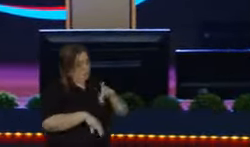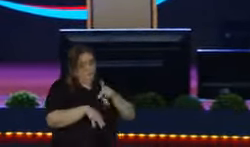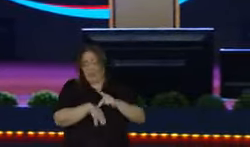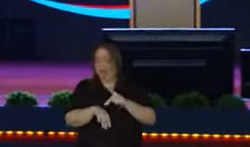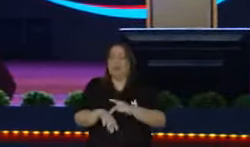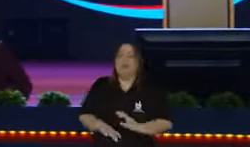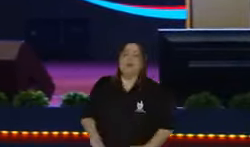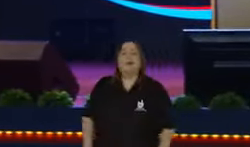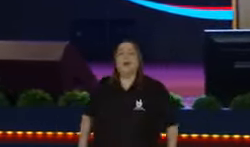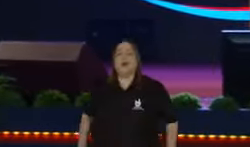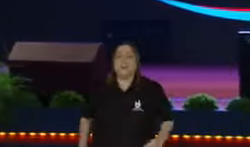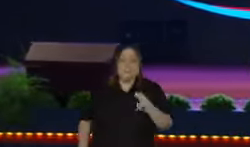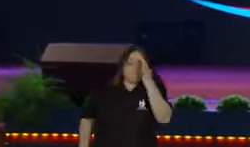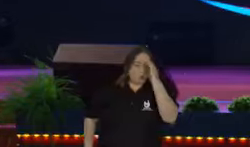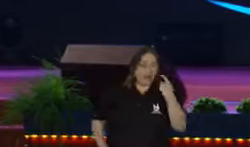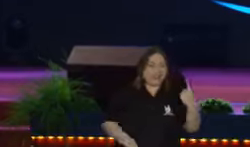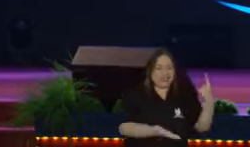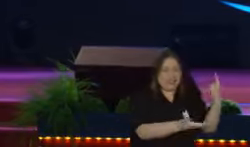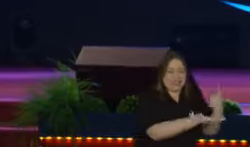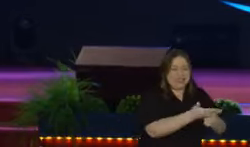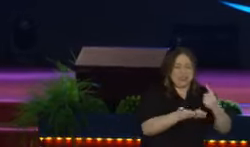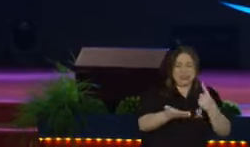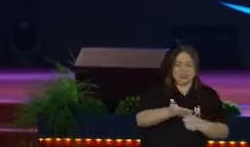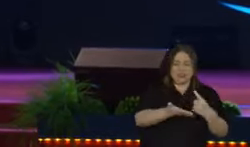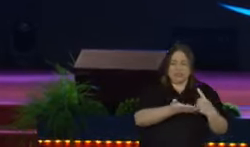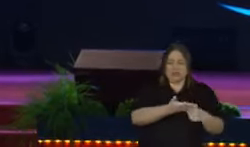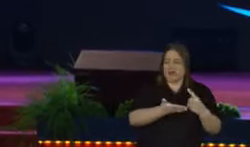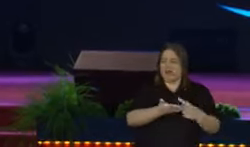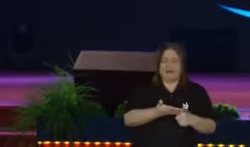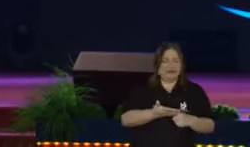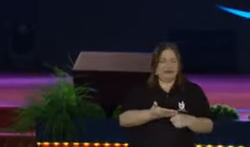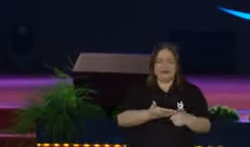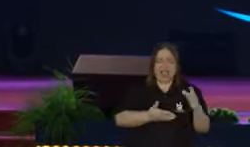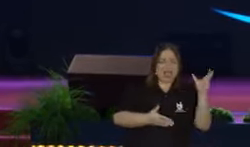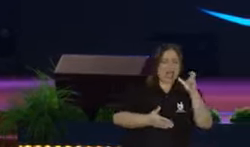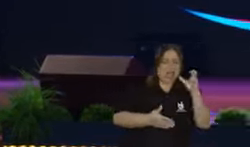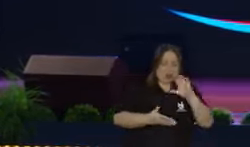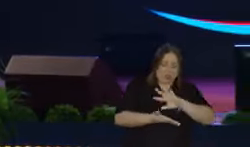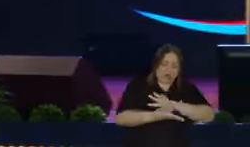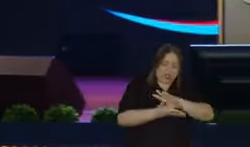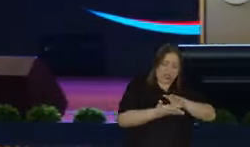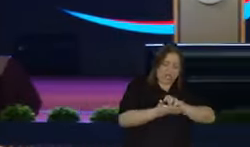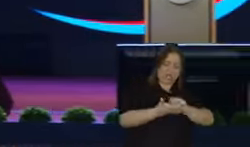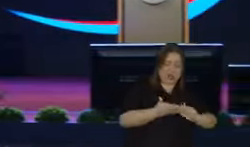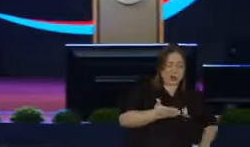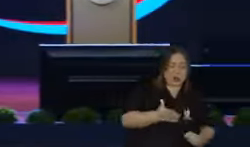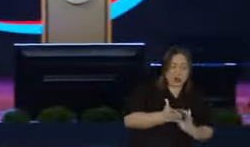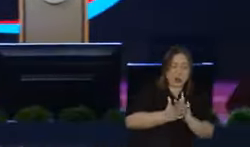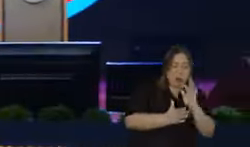argumentos donde el diablo viene y nos quiere arrebatar la gloria. Nos